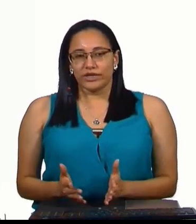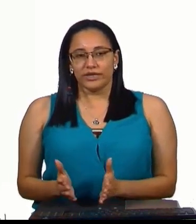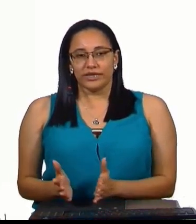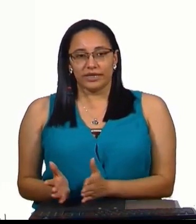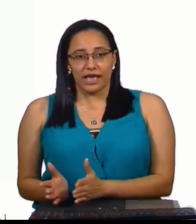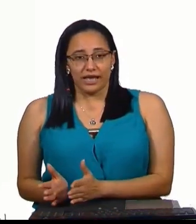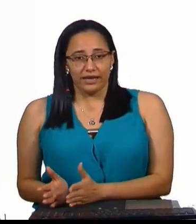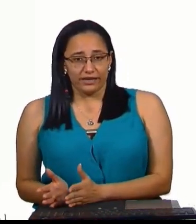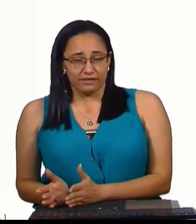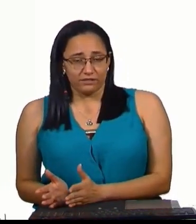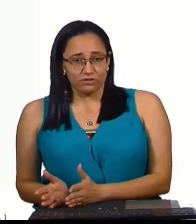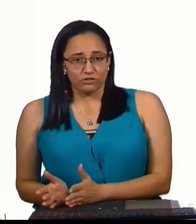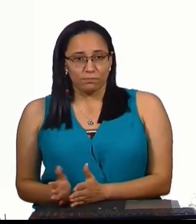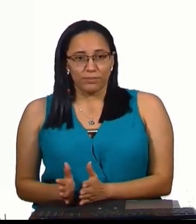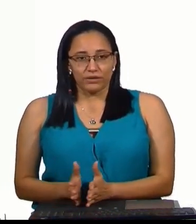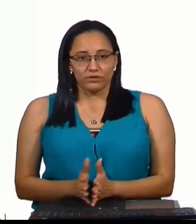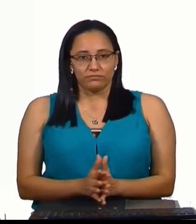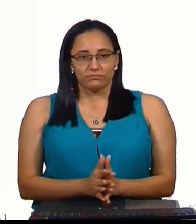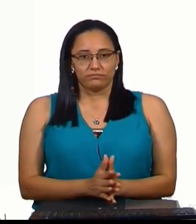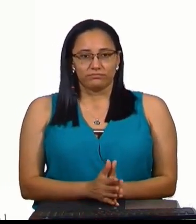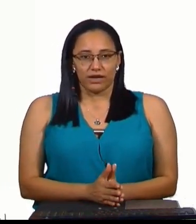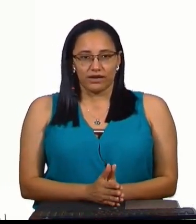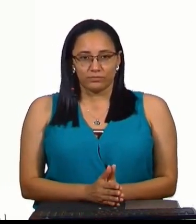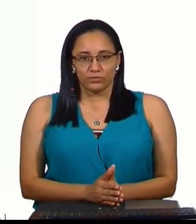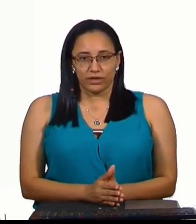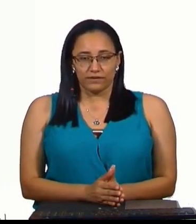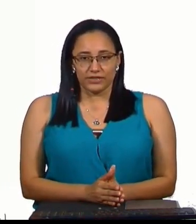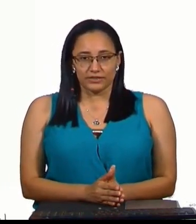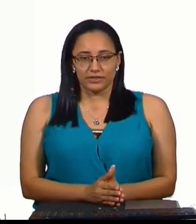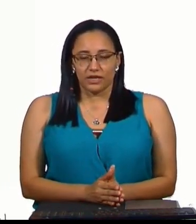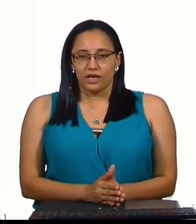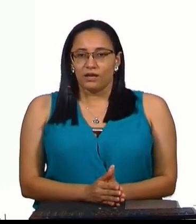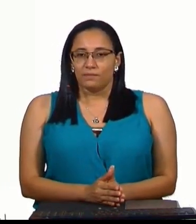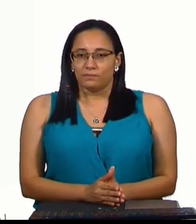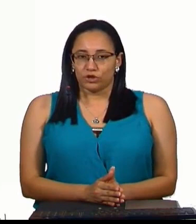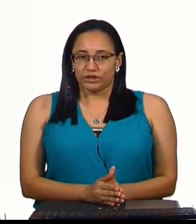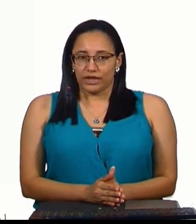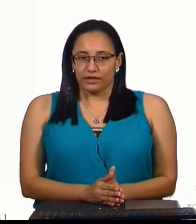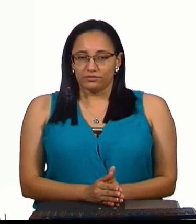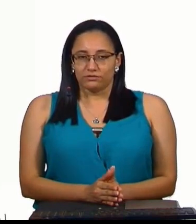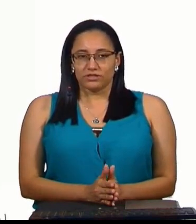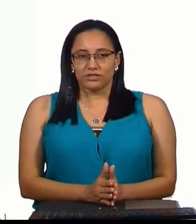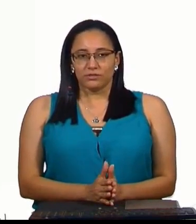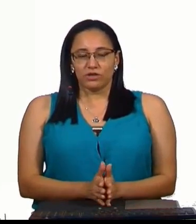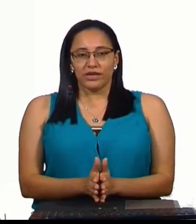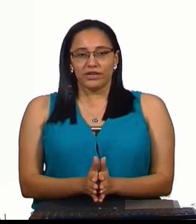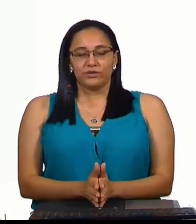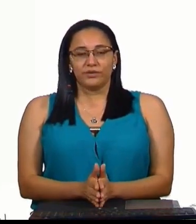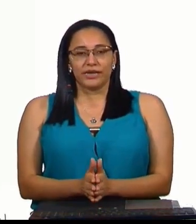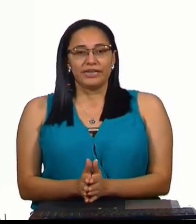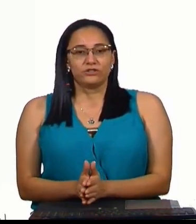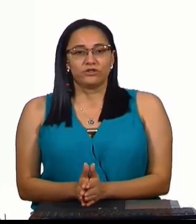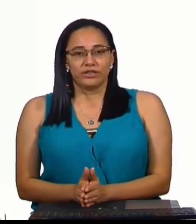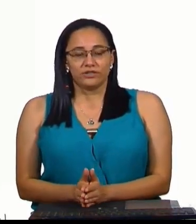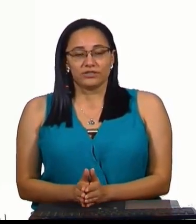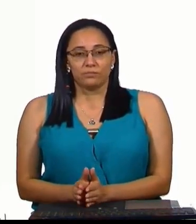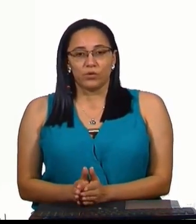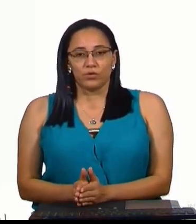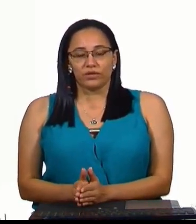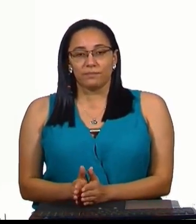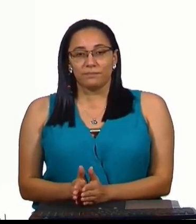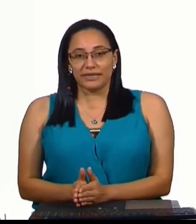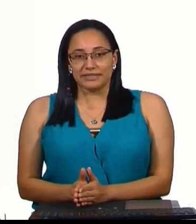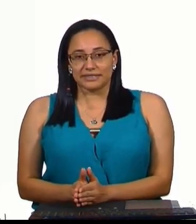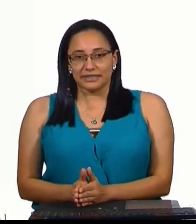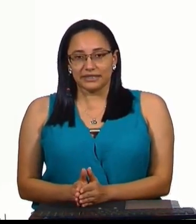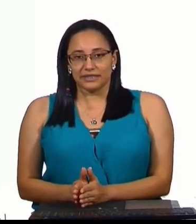muy grandioso, pero a la vez mortal. Entonces tenemos ahí, hurricane and tornadoes are